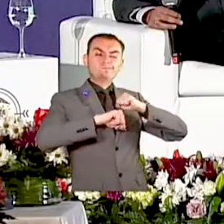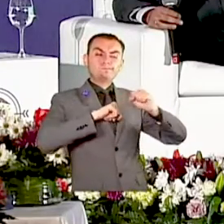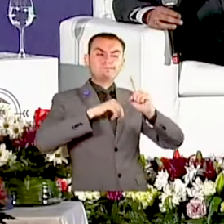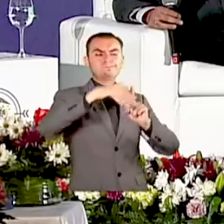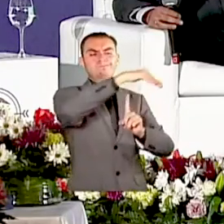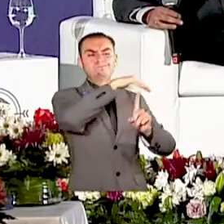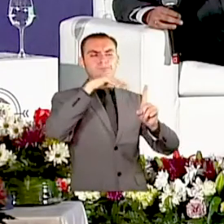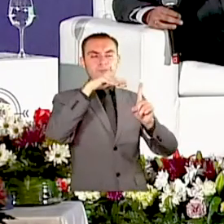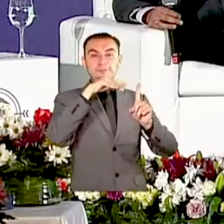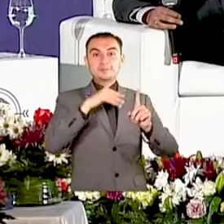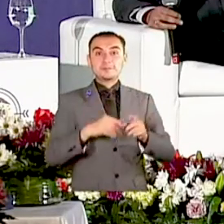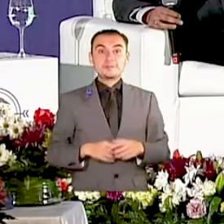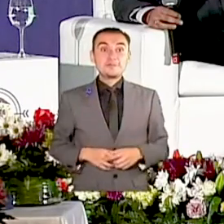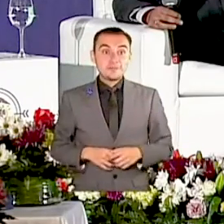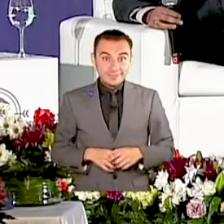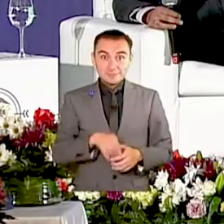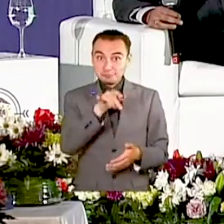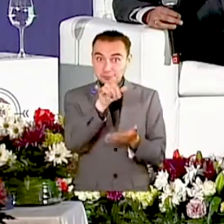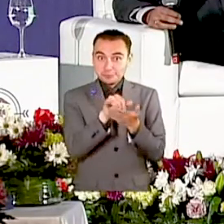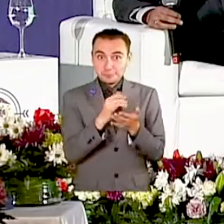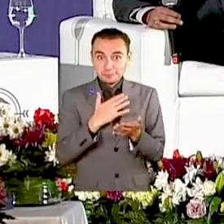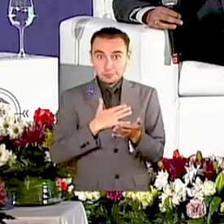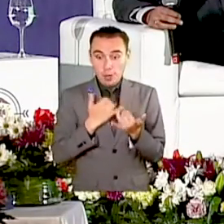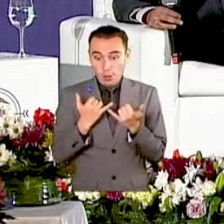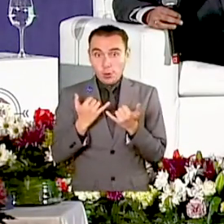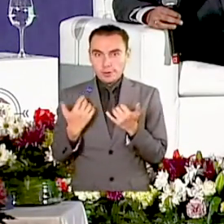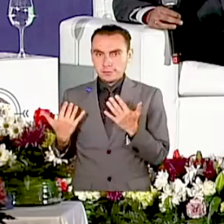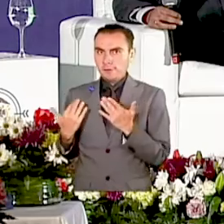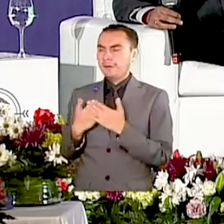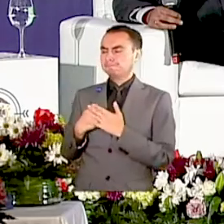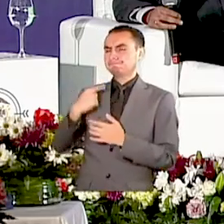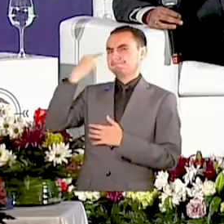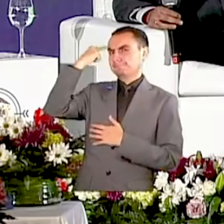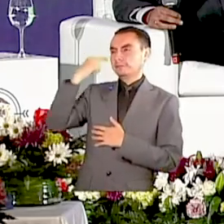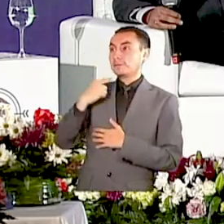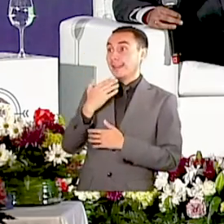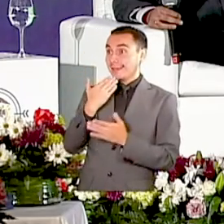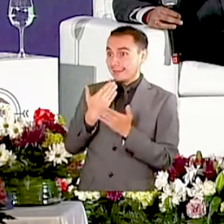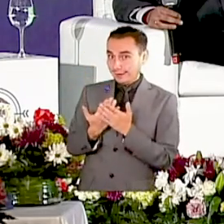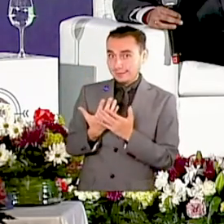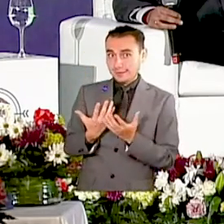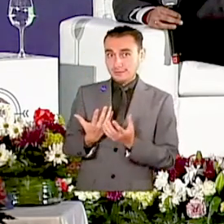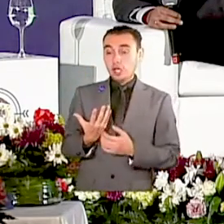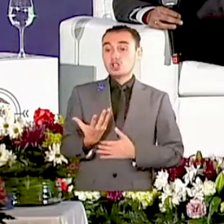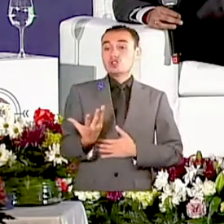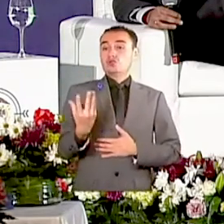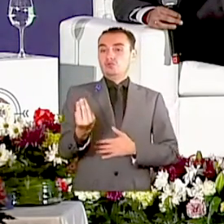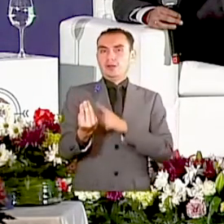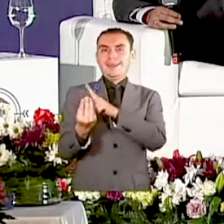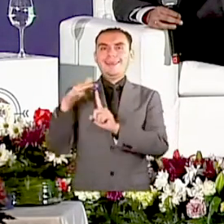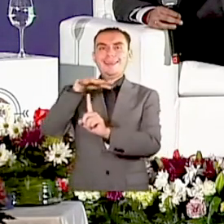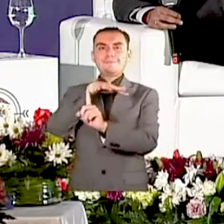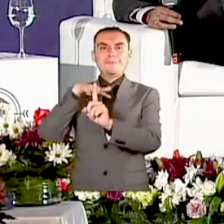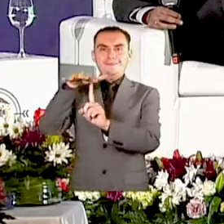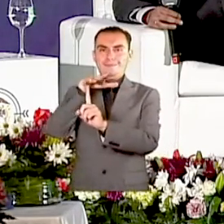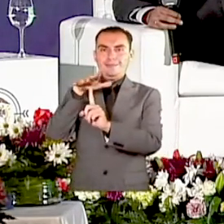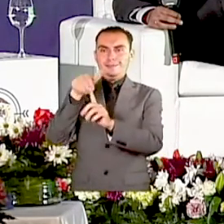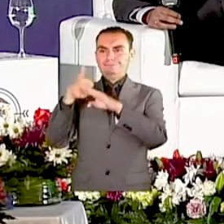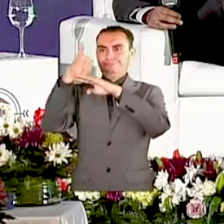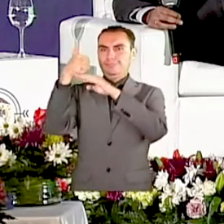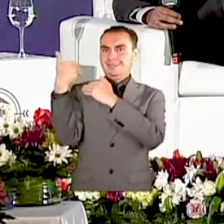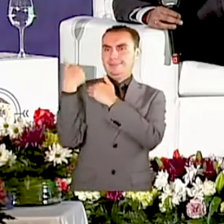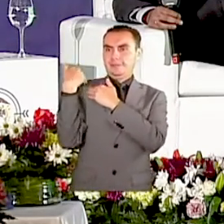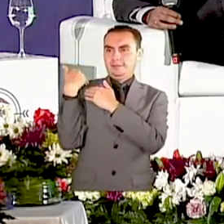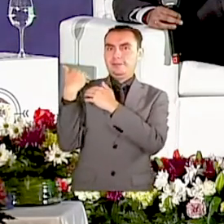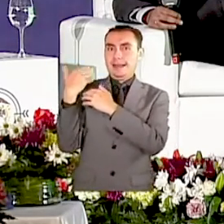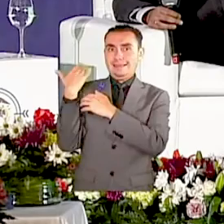hacerlo y esa línea se está trabajando. Quiero agradecer aquí a nuestra delegada de Medio Ambiente que nos acompañó un tiempo,